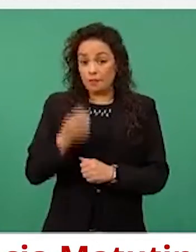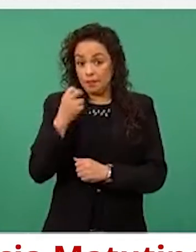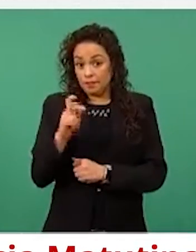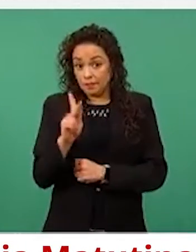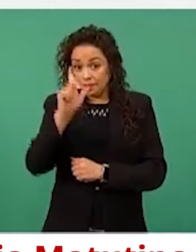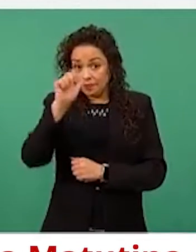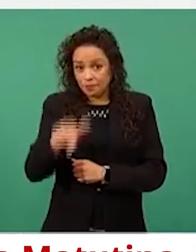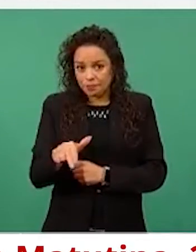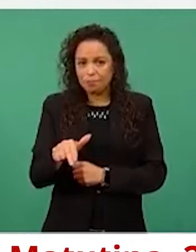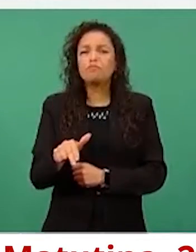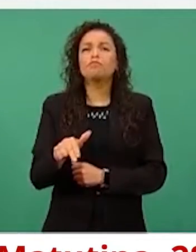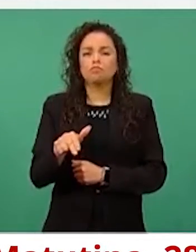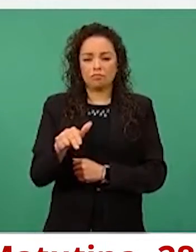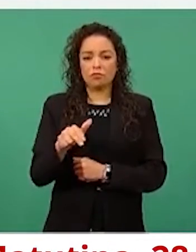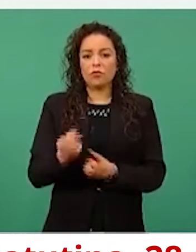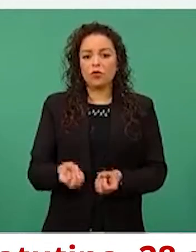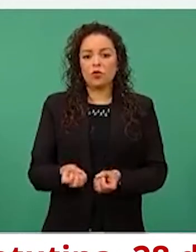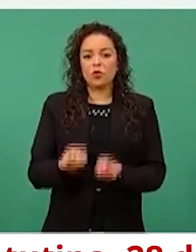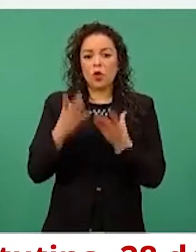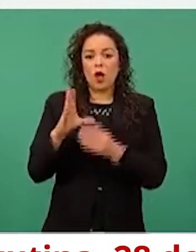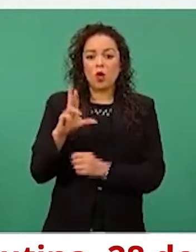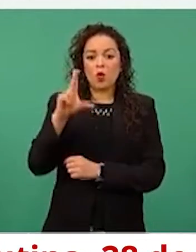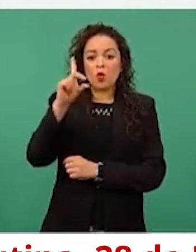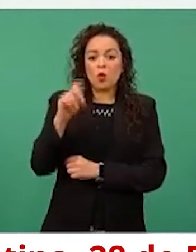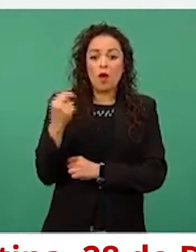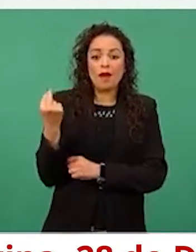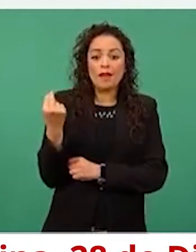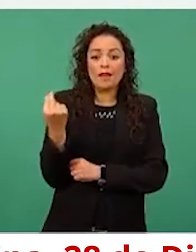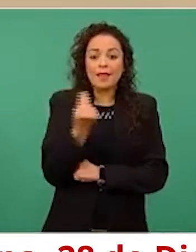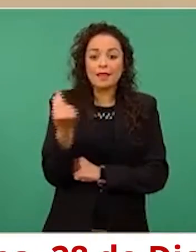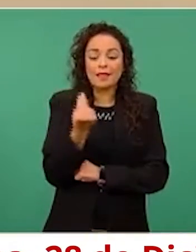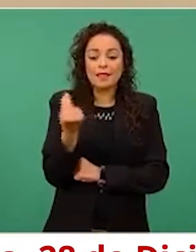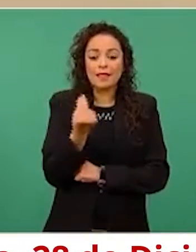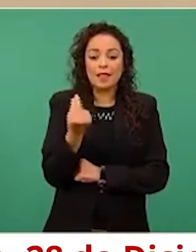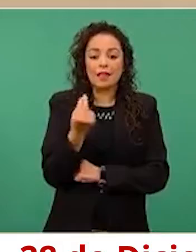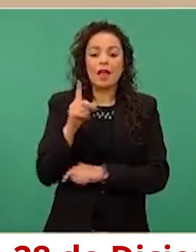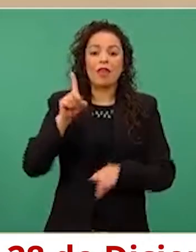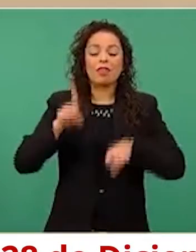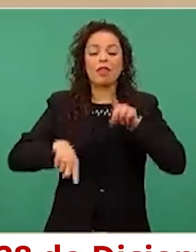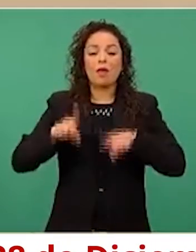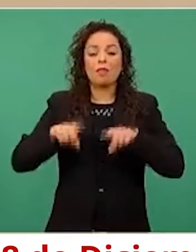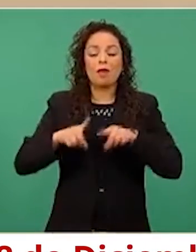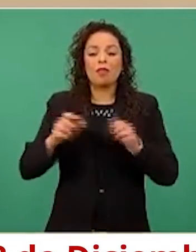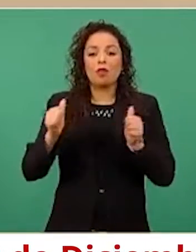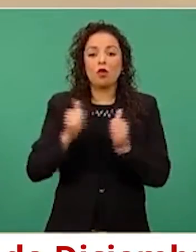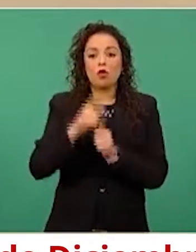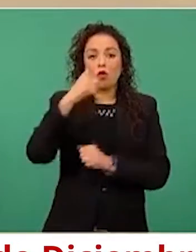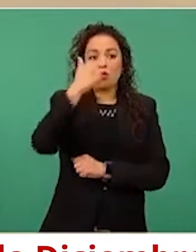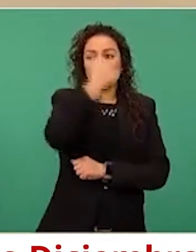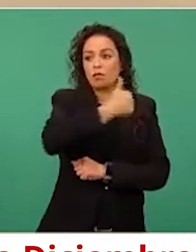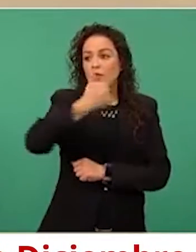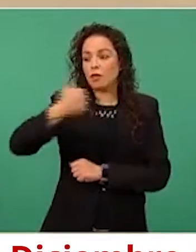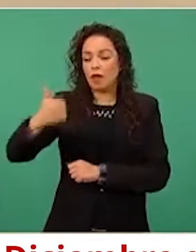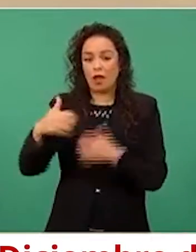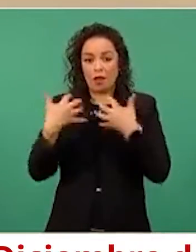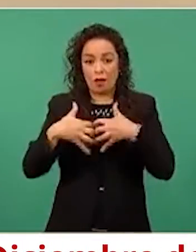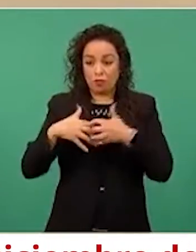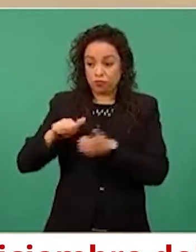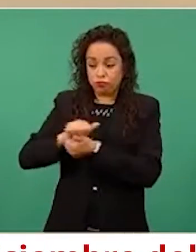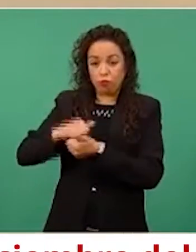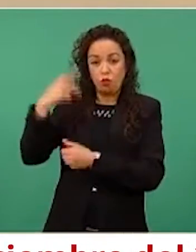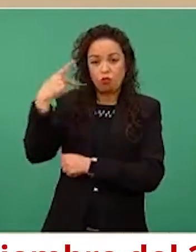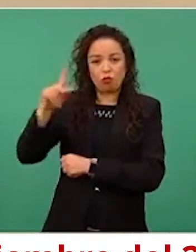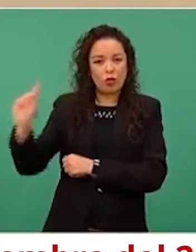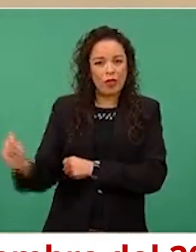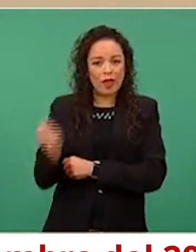consideró cuánto crudo maya se necesita de acuerdo a la propia tecnología de cada refinería, cuánto